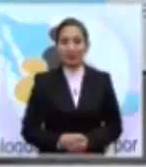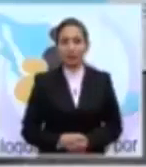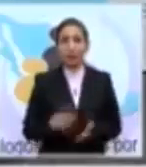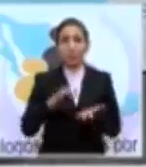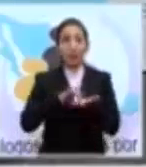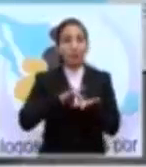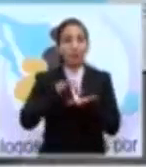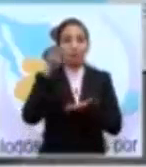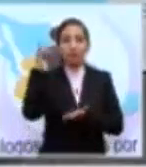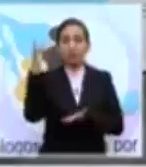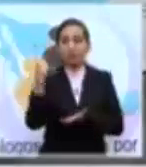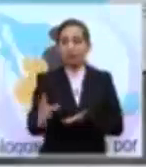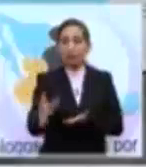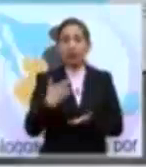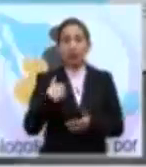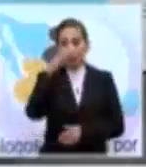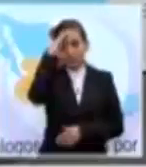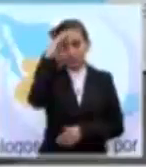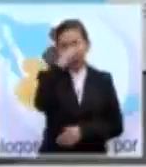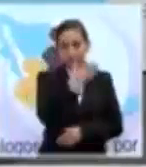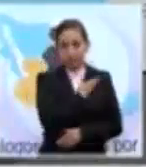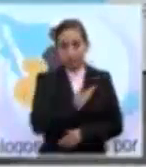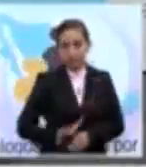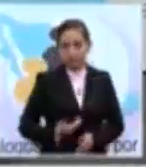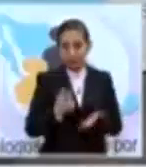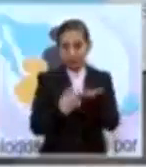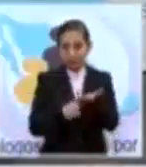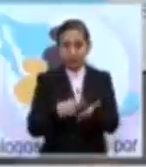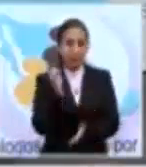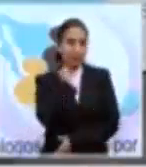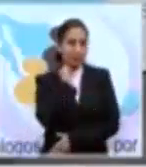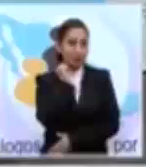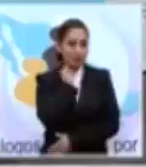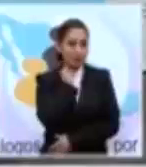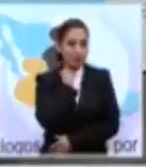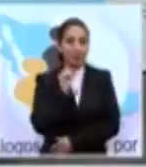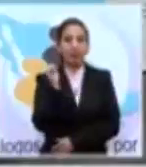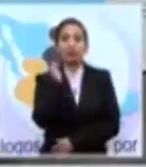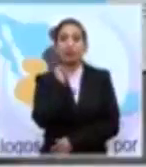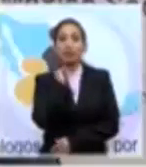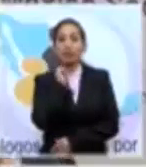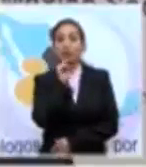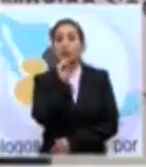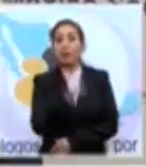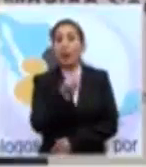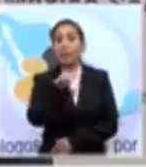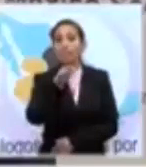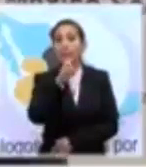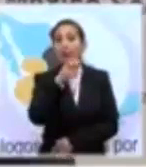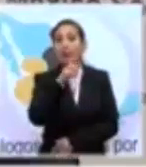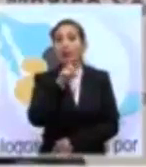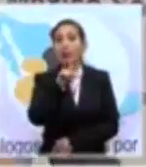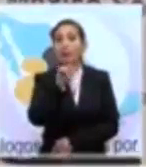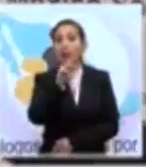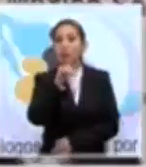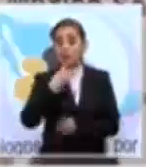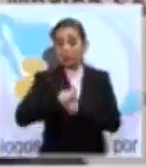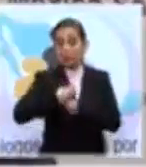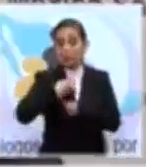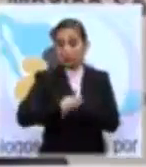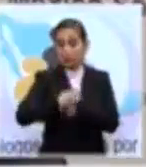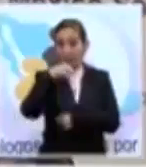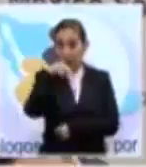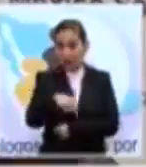Agradezco al señor presidente del Senado de la República, el senador Miguel Barbosa, la invitación